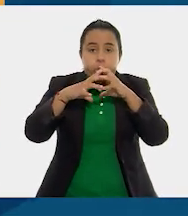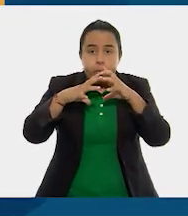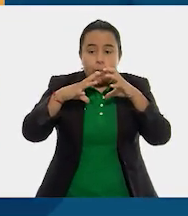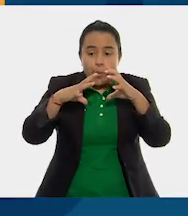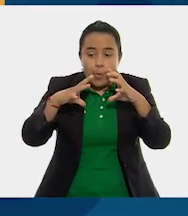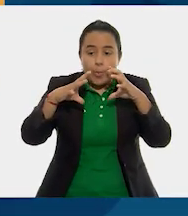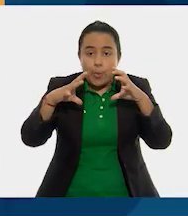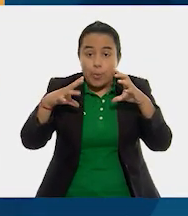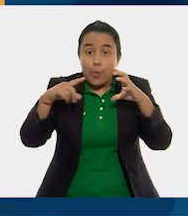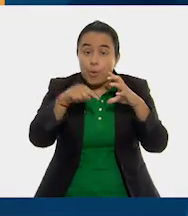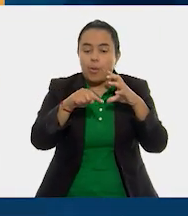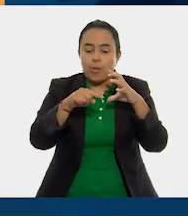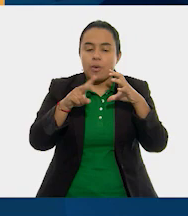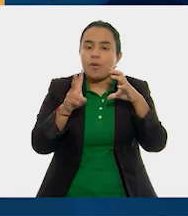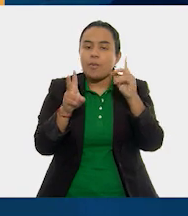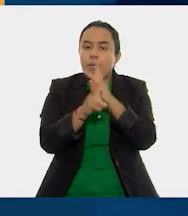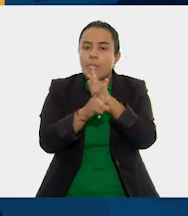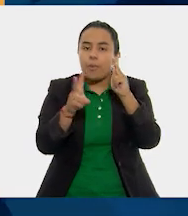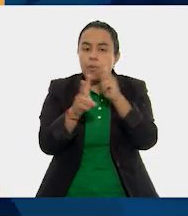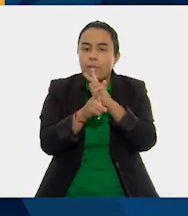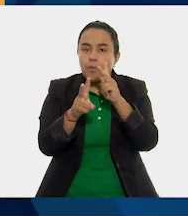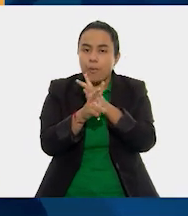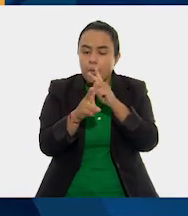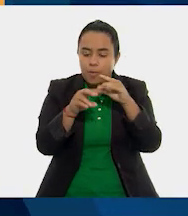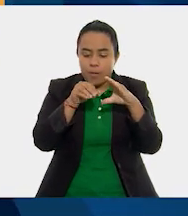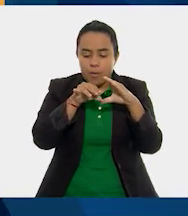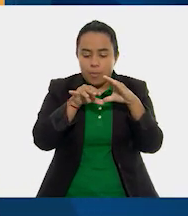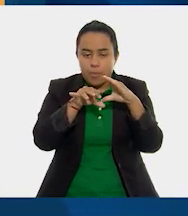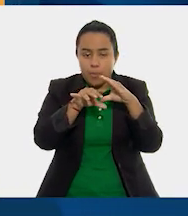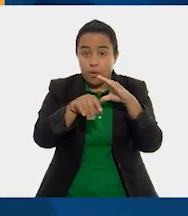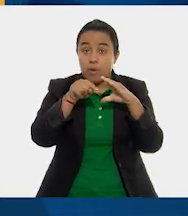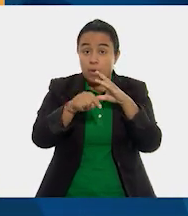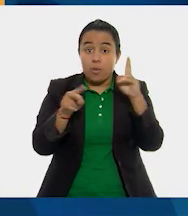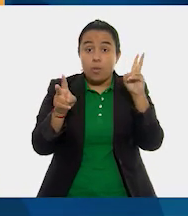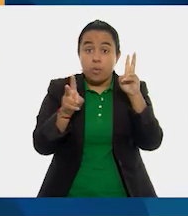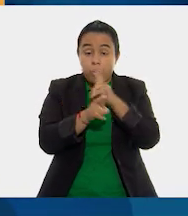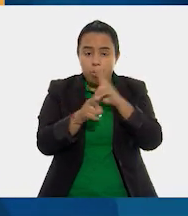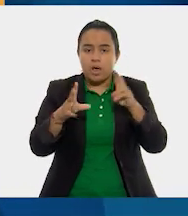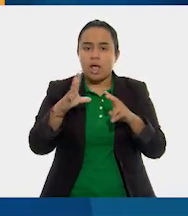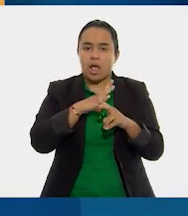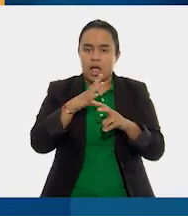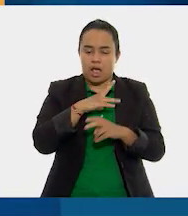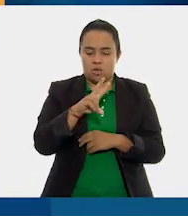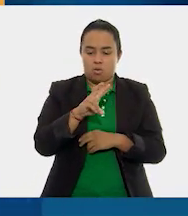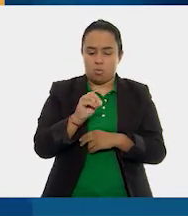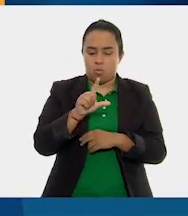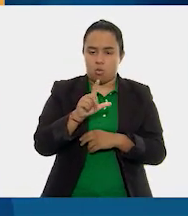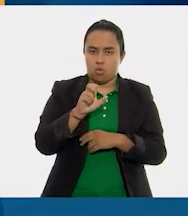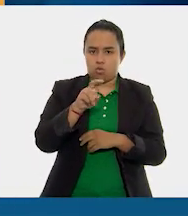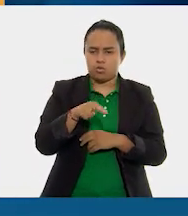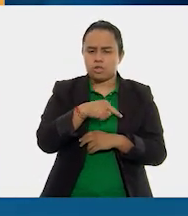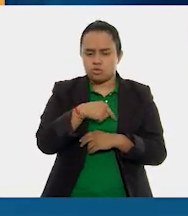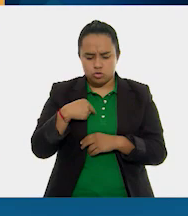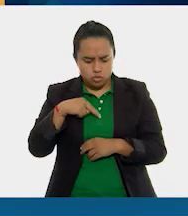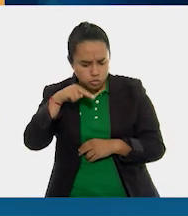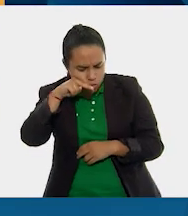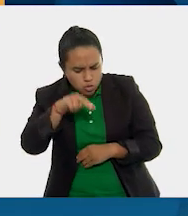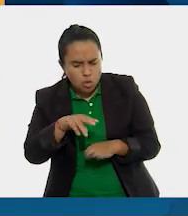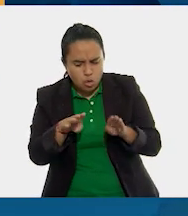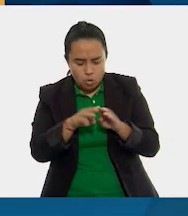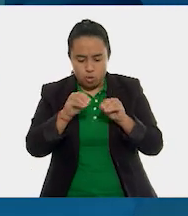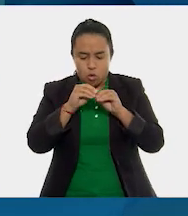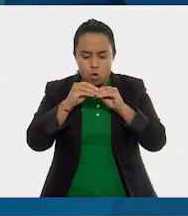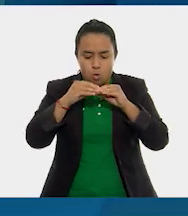de una masa de aire. ¿De acuerdo? Y esa masa de aire va a tener un volumen que nosotros vamos a poder ver en forma del